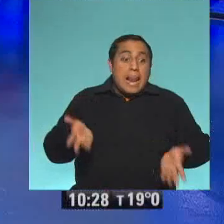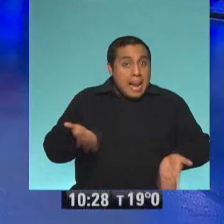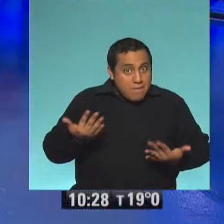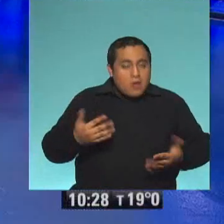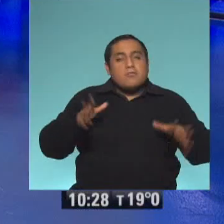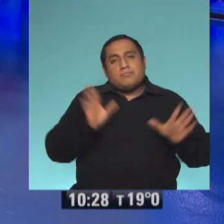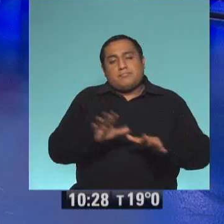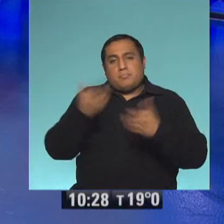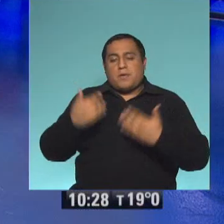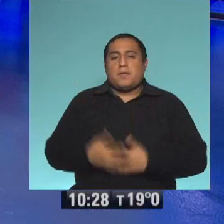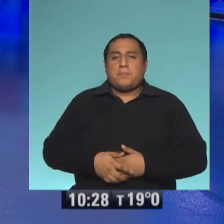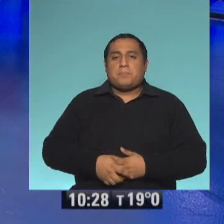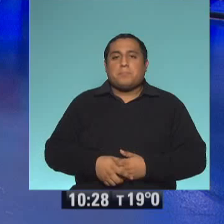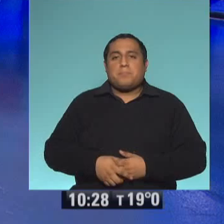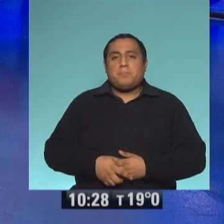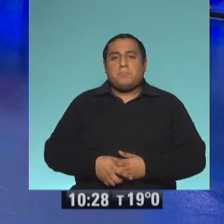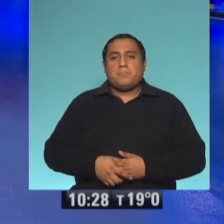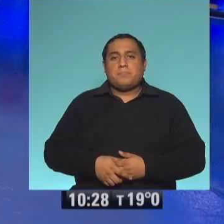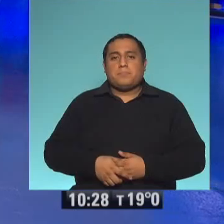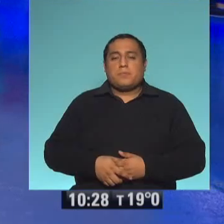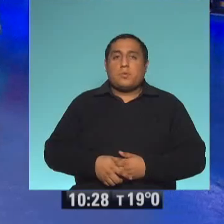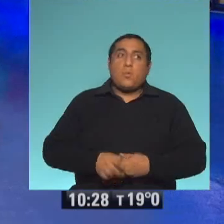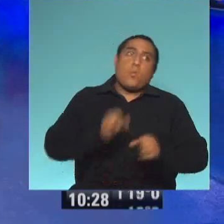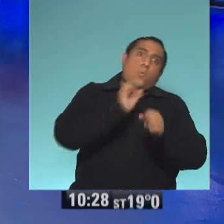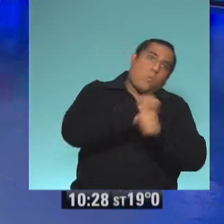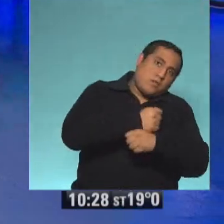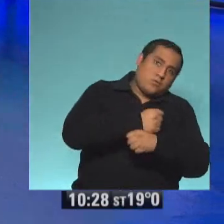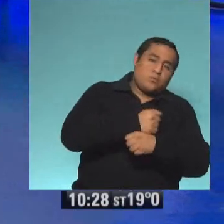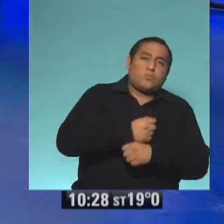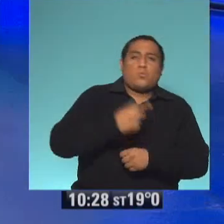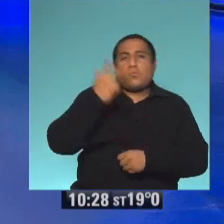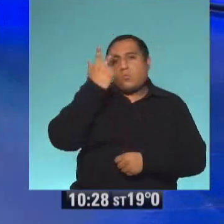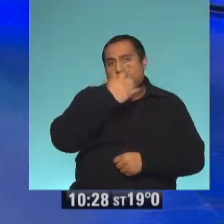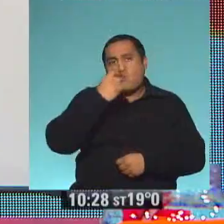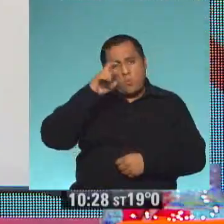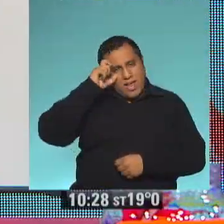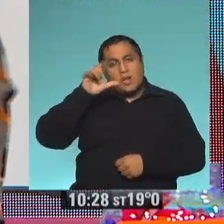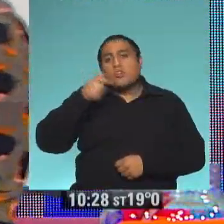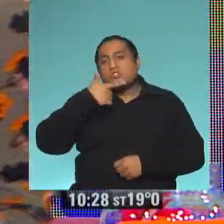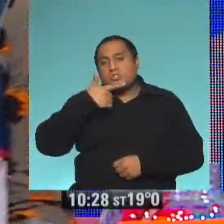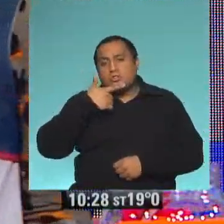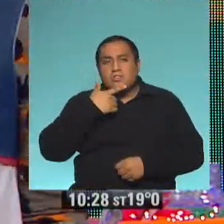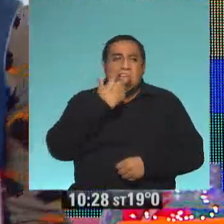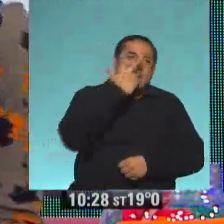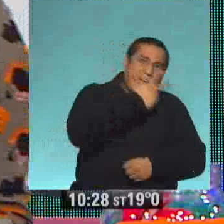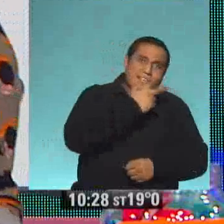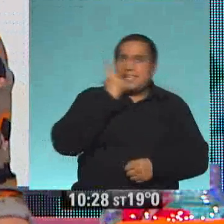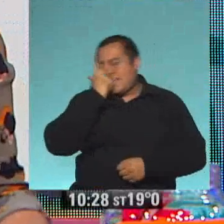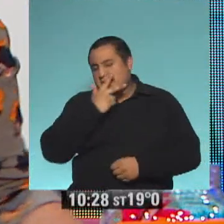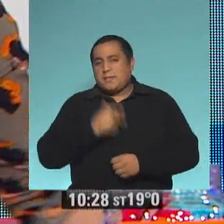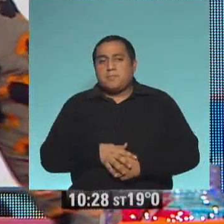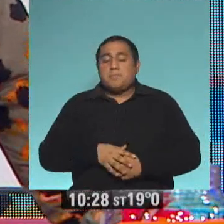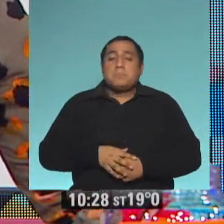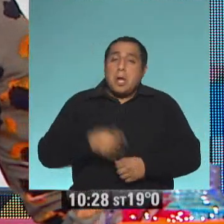Todo en una voz. ¿Sí? Yo lo pongo así, claro. Bueno. Huesos huecos. Ver, si mira, entra... las dos empiezan con H. Bueno, yo escribo una palabra porque estoy... No sé